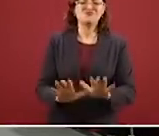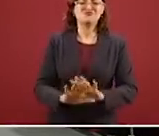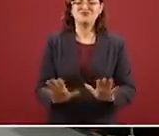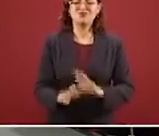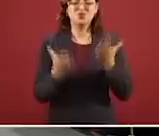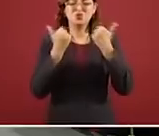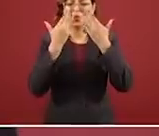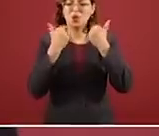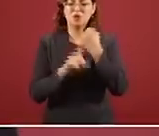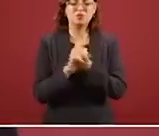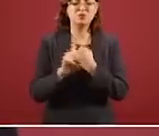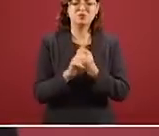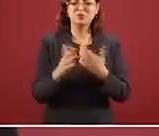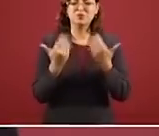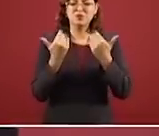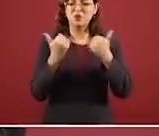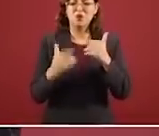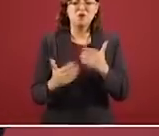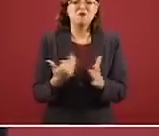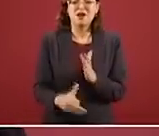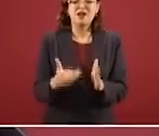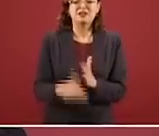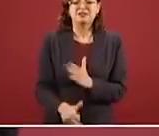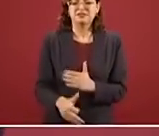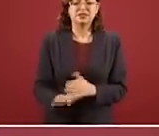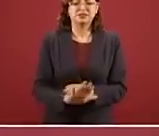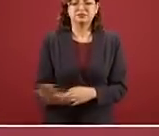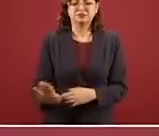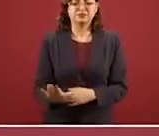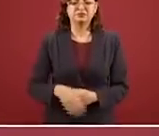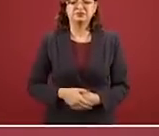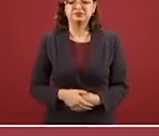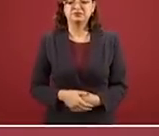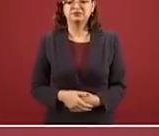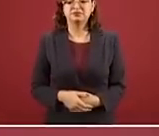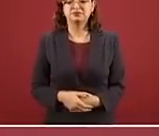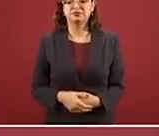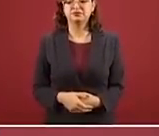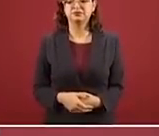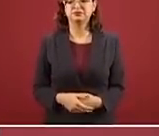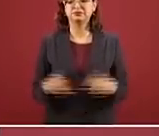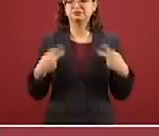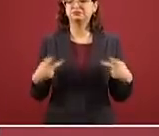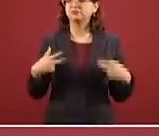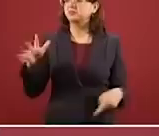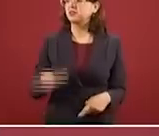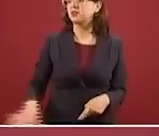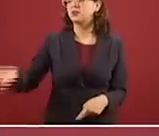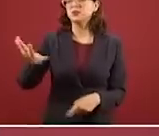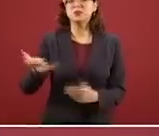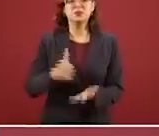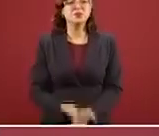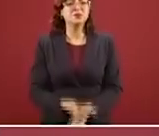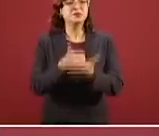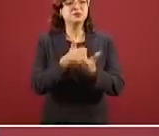falta. Esa es mi respuesta. Ya el pueblo nos está ayudando mucho.